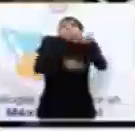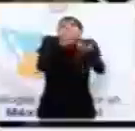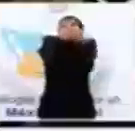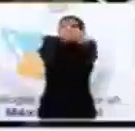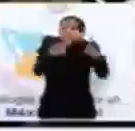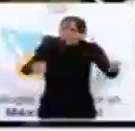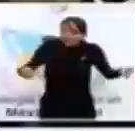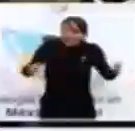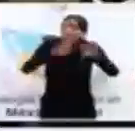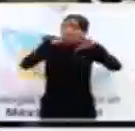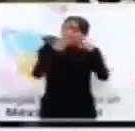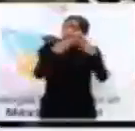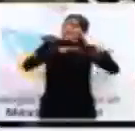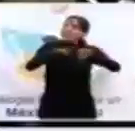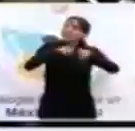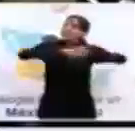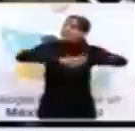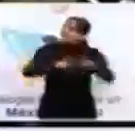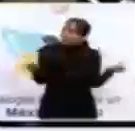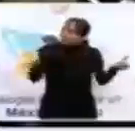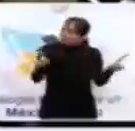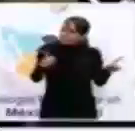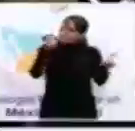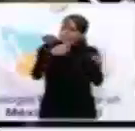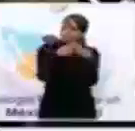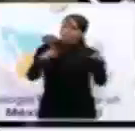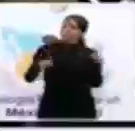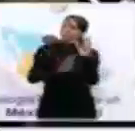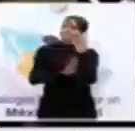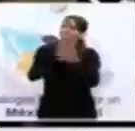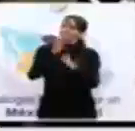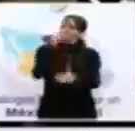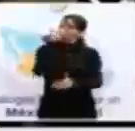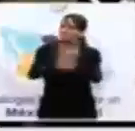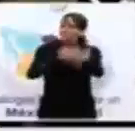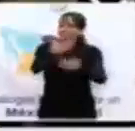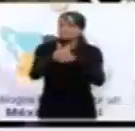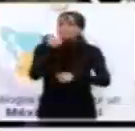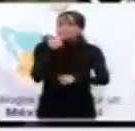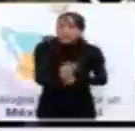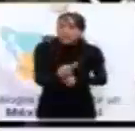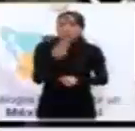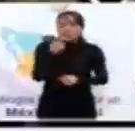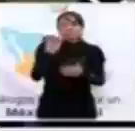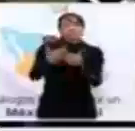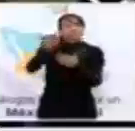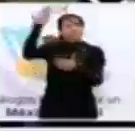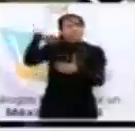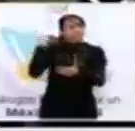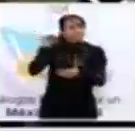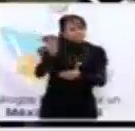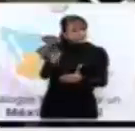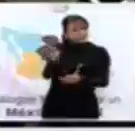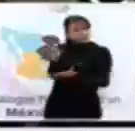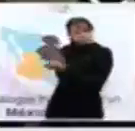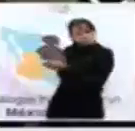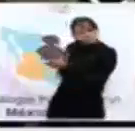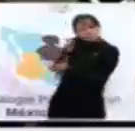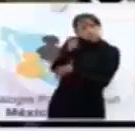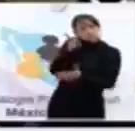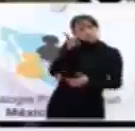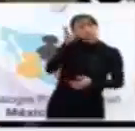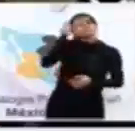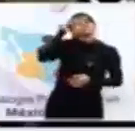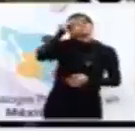un tema que hay que ponerlo en la mesa porque de ahí hay un aprendizaje muy importante de